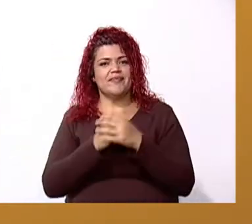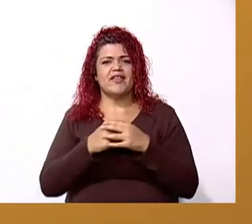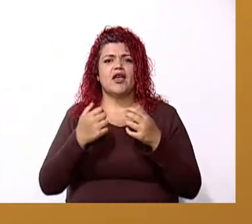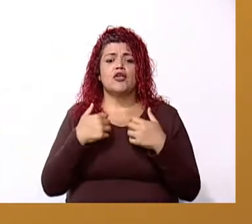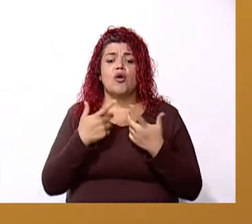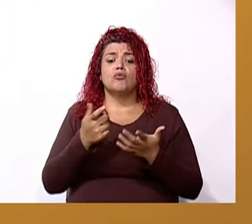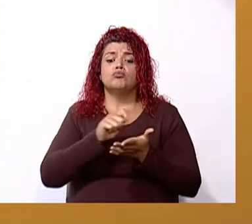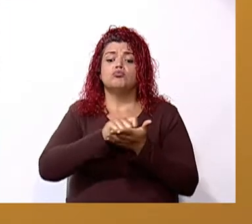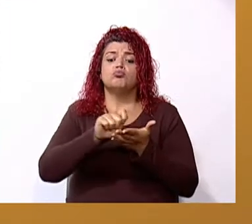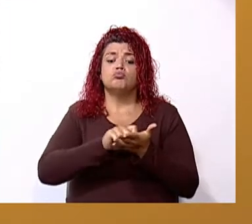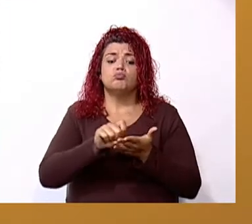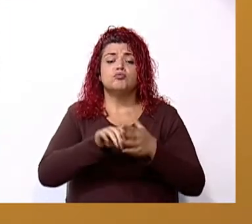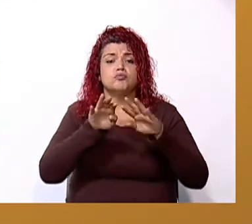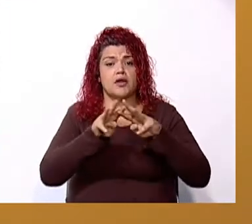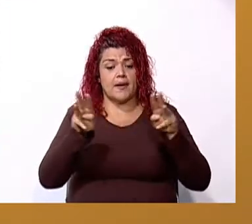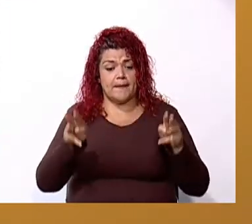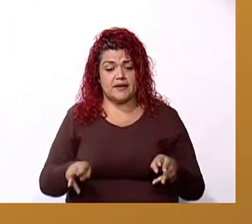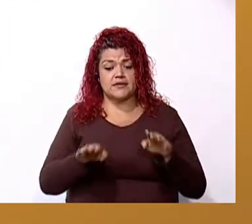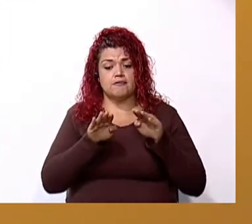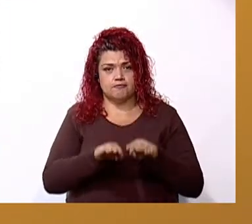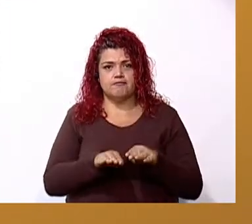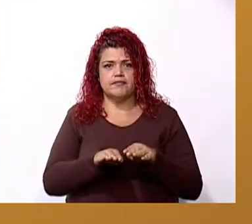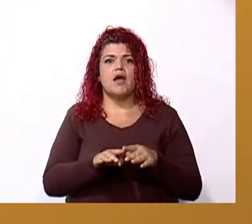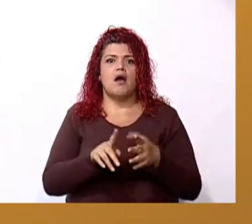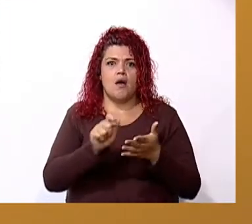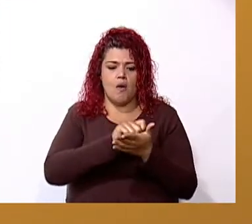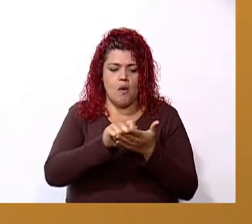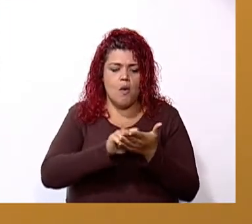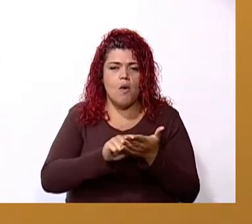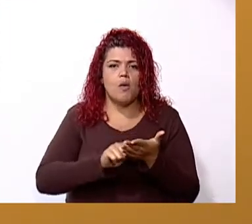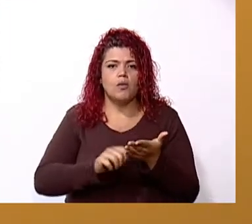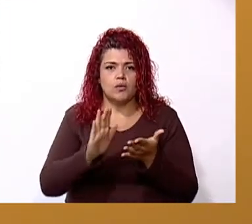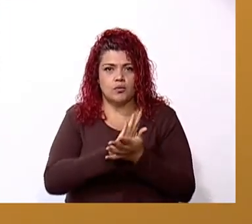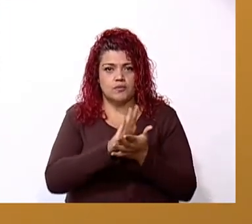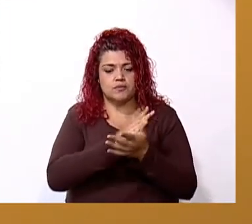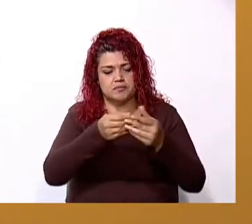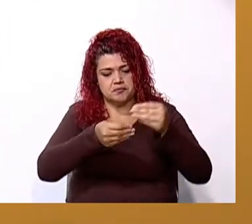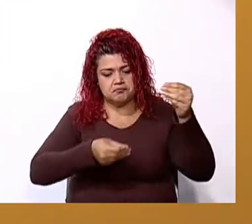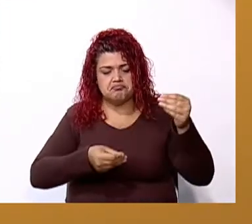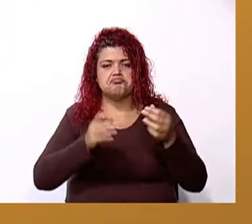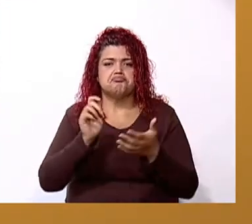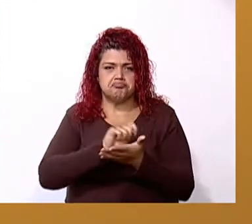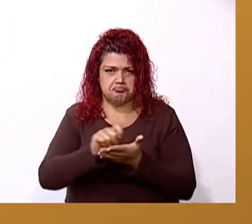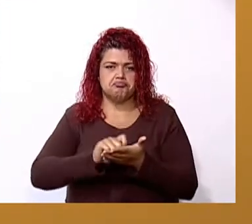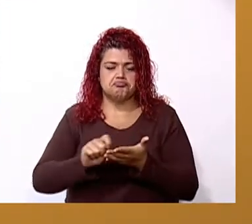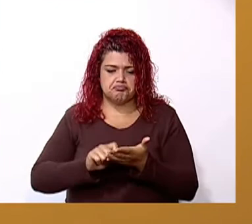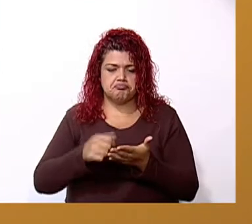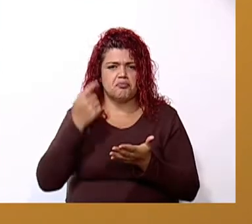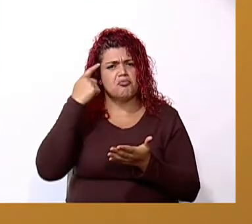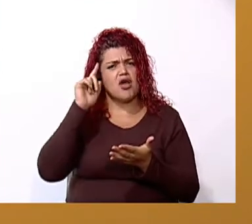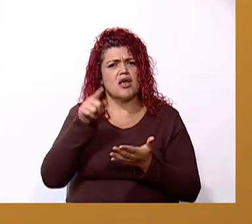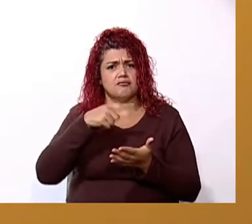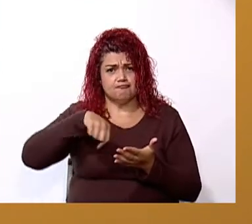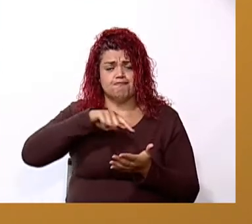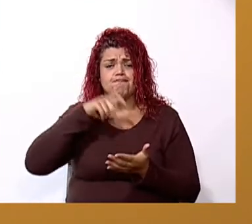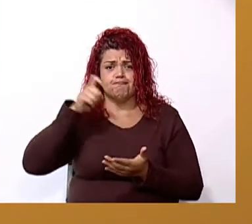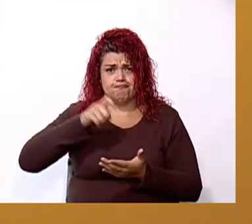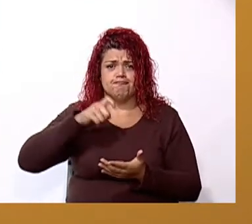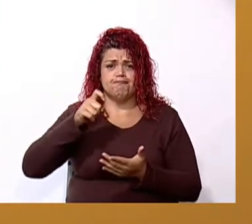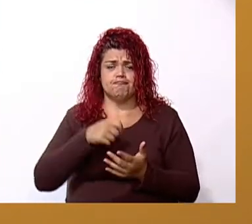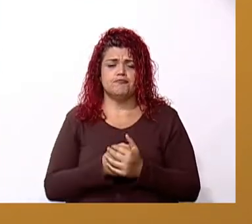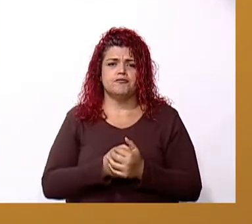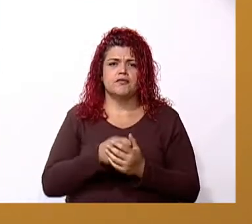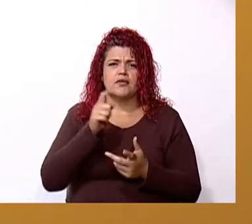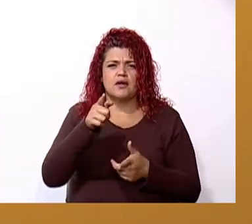mesa nuestros útiles, que esos son la hoja y el lápiz de escribir, porque los vamos a necesitar. Y presten mucha